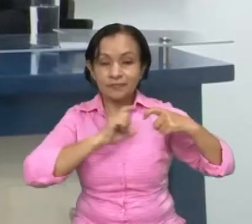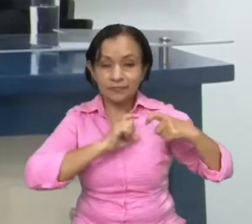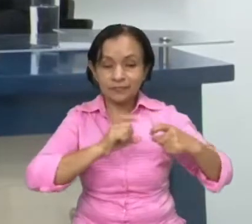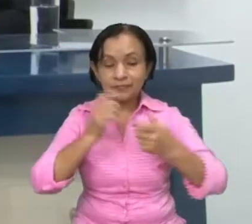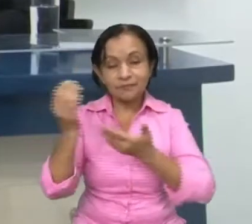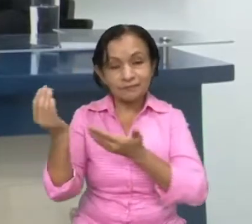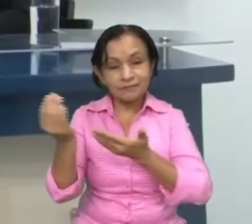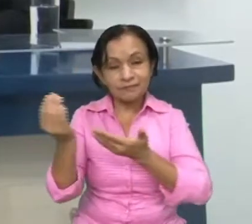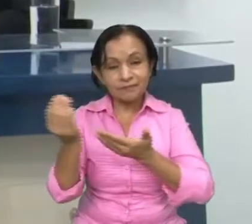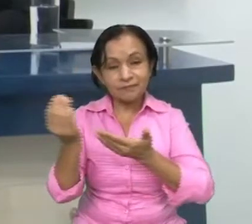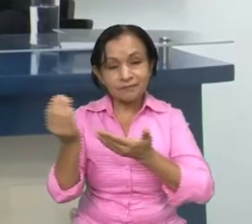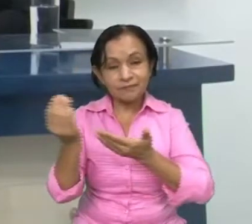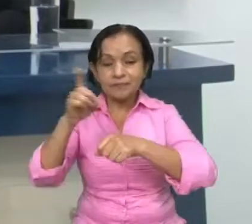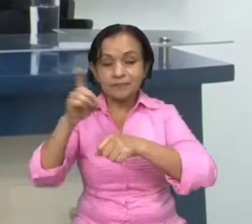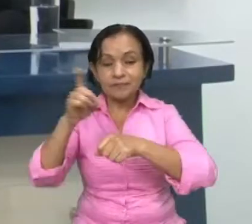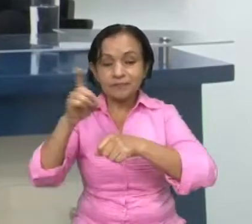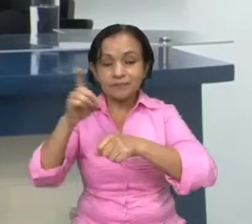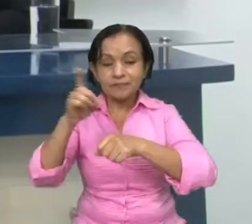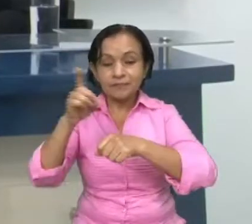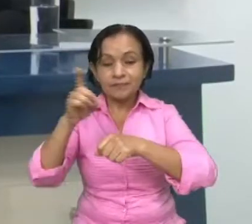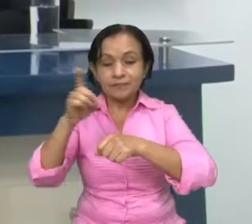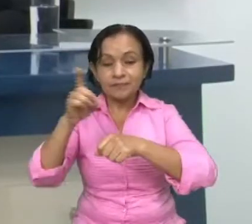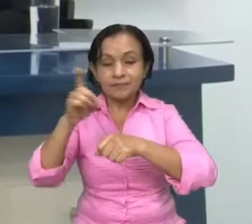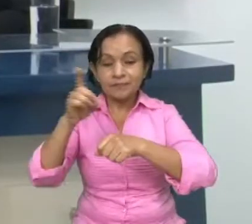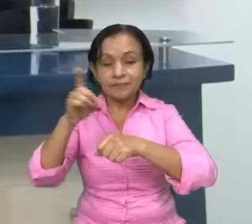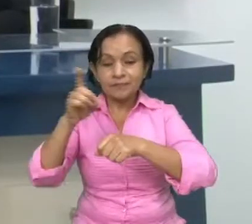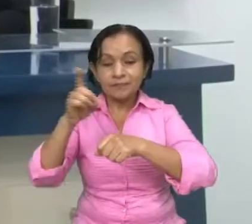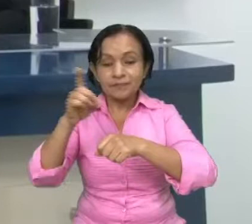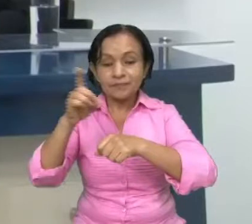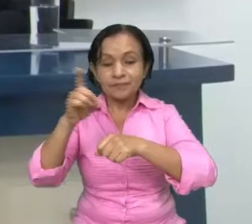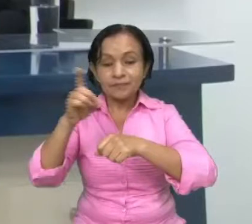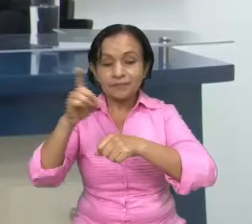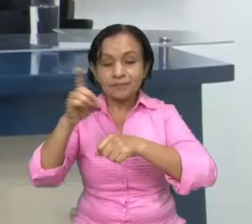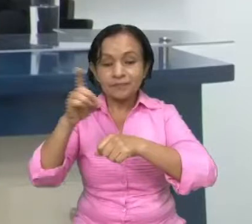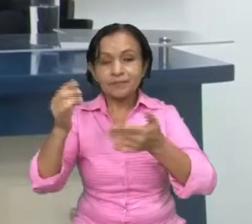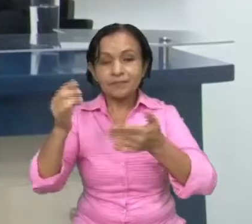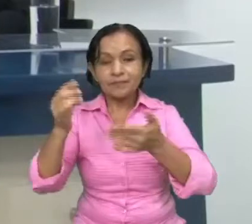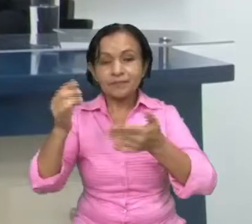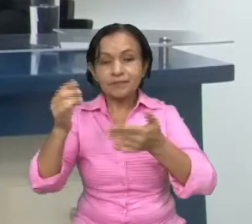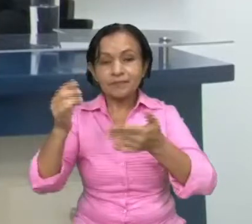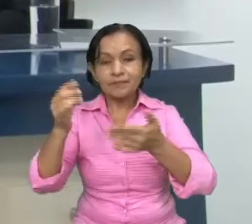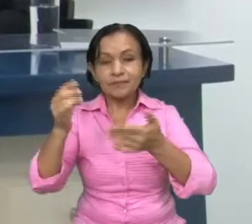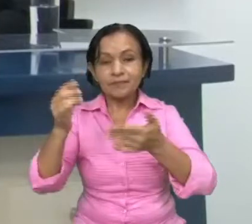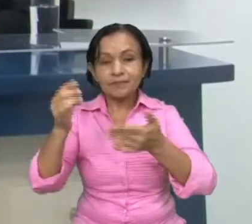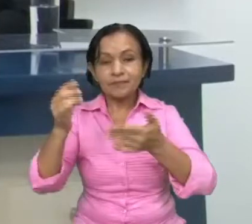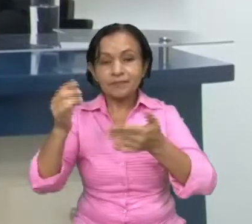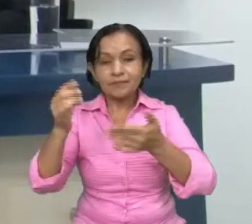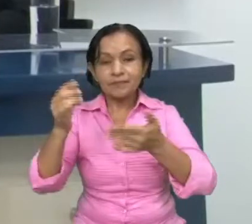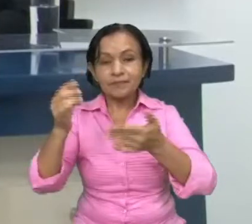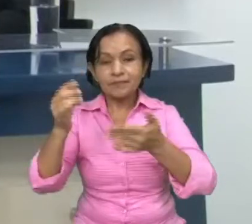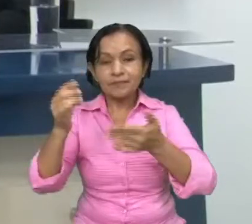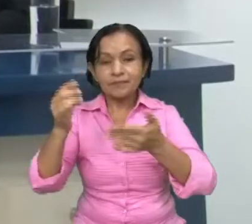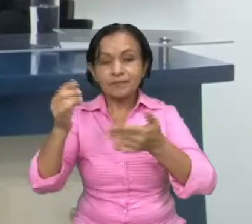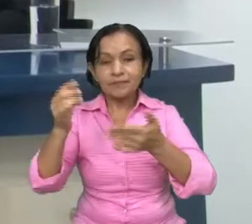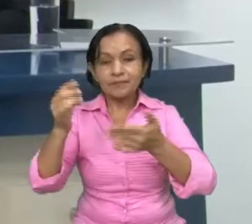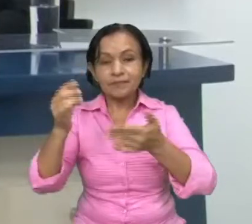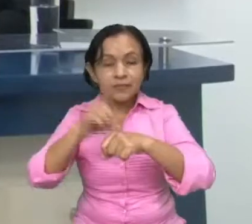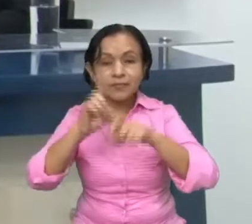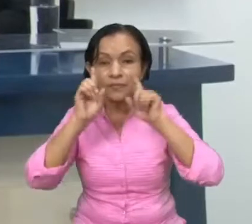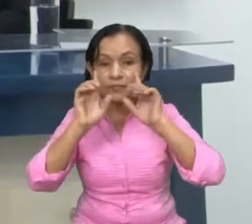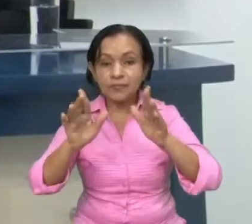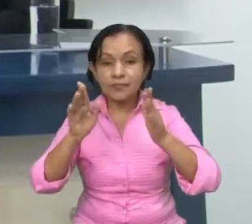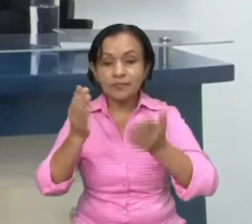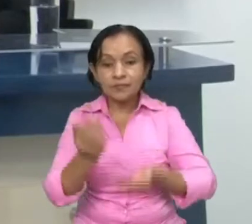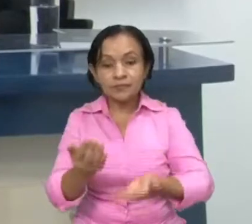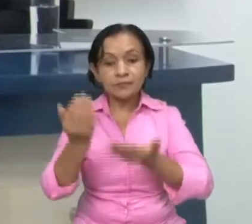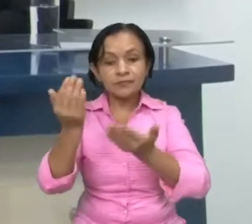cardiólogos, neonatólogos, pediatras, obstetras, cirujanos vasculares, anestesiólogos, maternofetales, que el